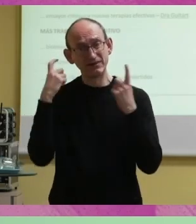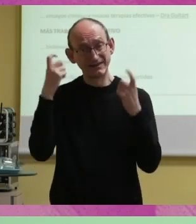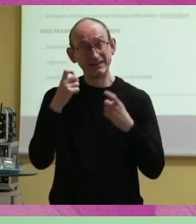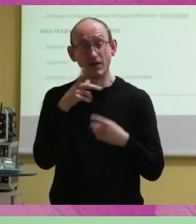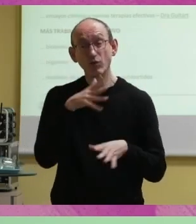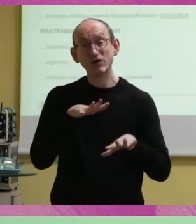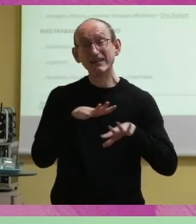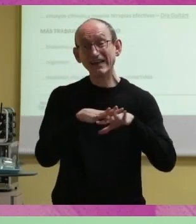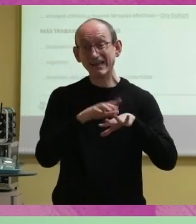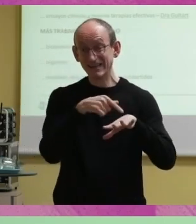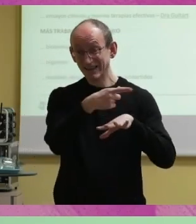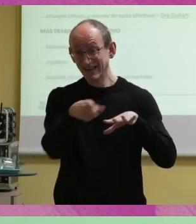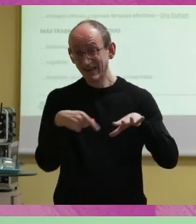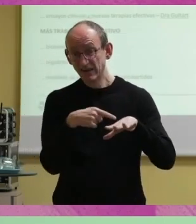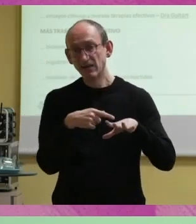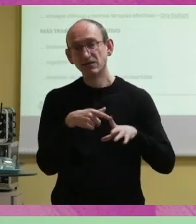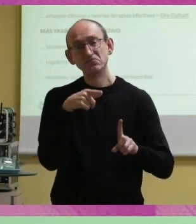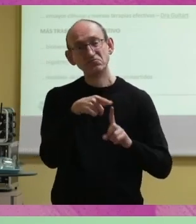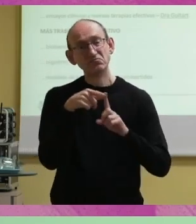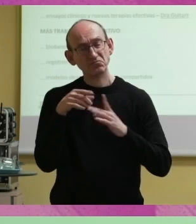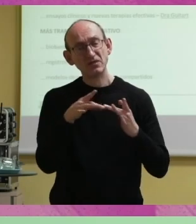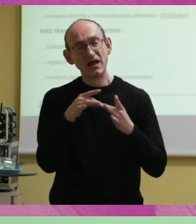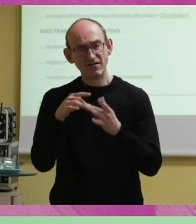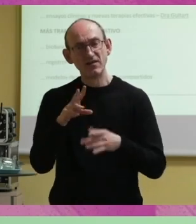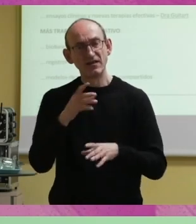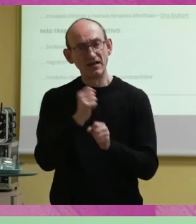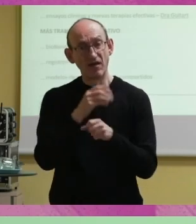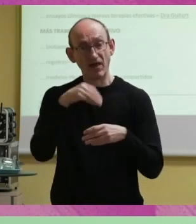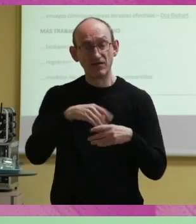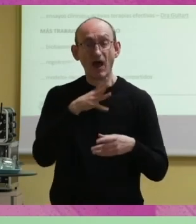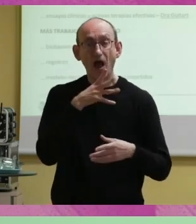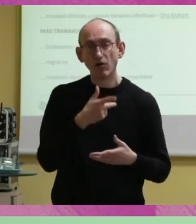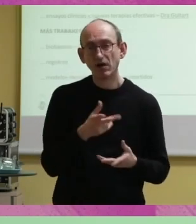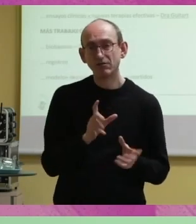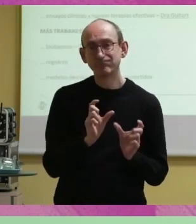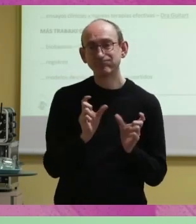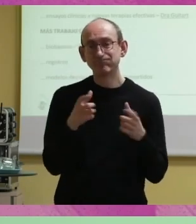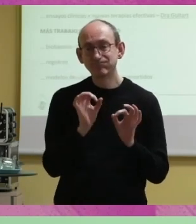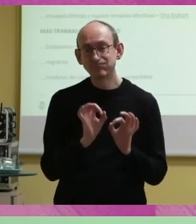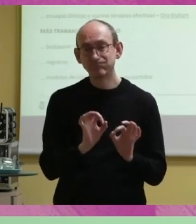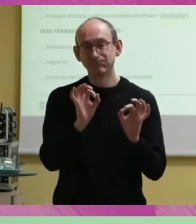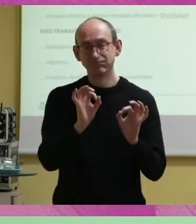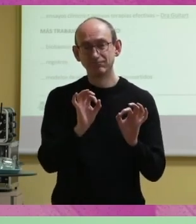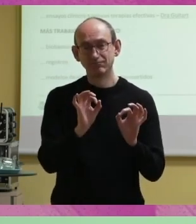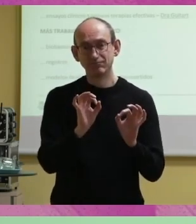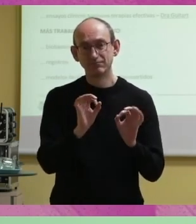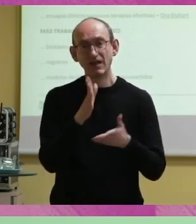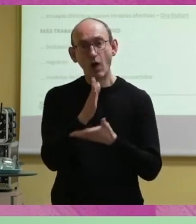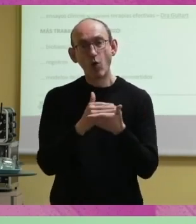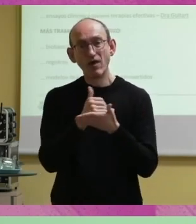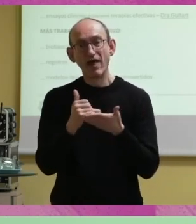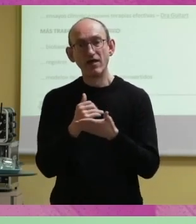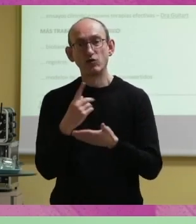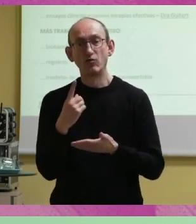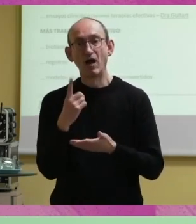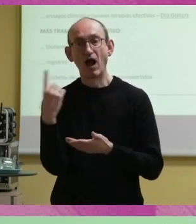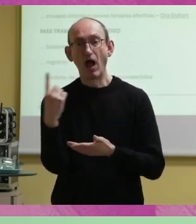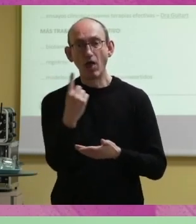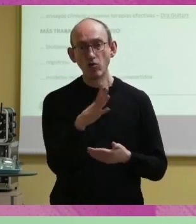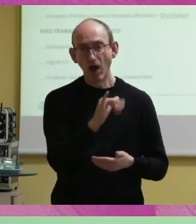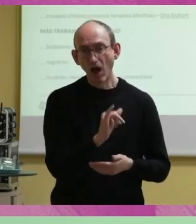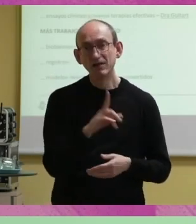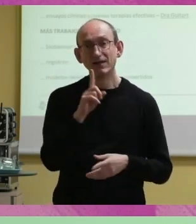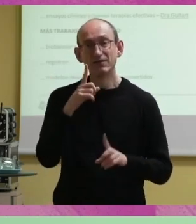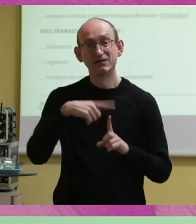en estas redes de referencia. Ahora ya tenemos como las unidades de experteza en las comunidades autónomas, también a nivel de